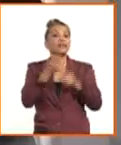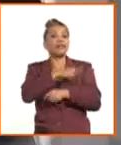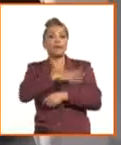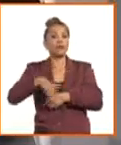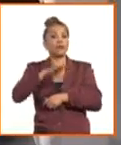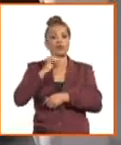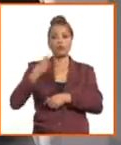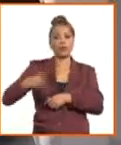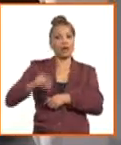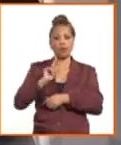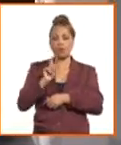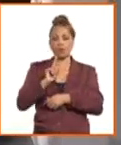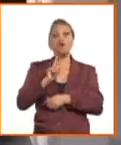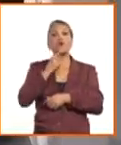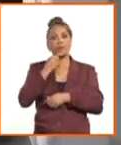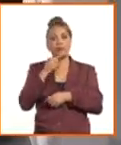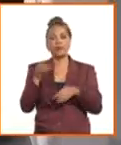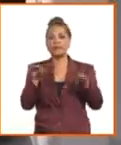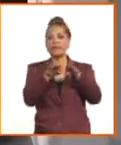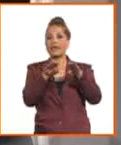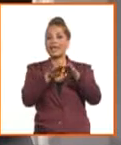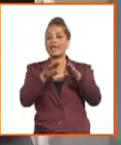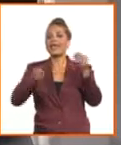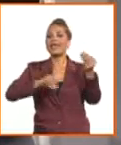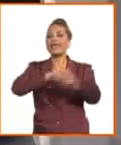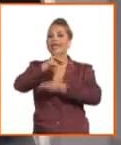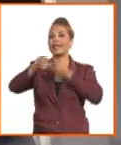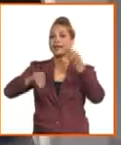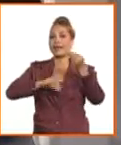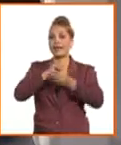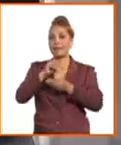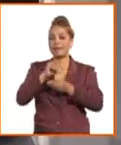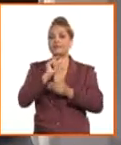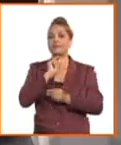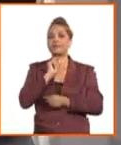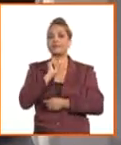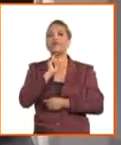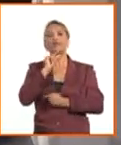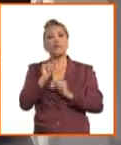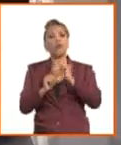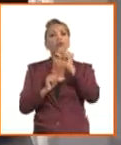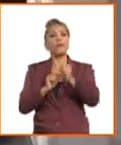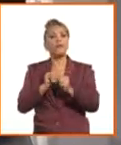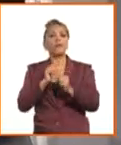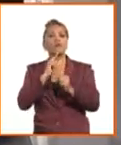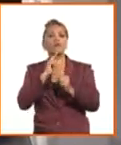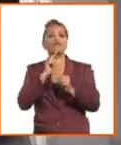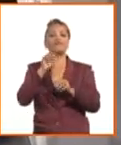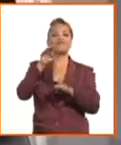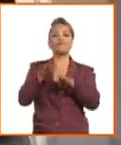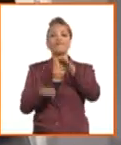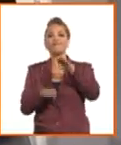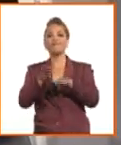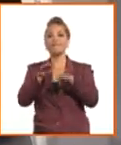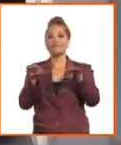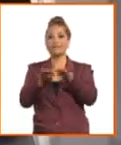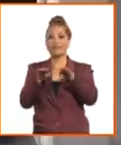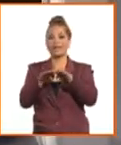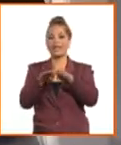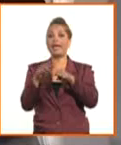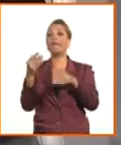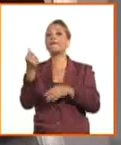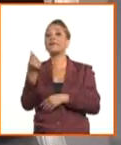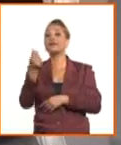un incremento del tipo de cambio. Y poder por esa vía ir contribuyendo a extraer un determinado nivel de liquidez en peso de la economía. Eso es para